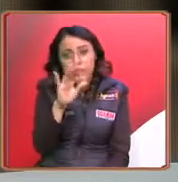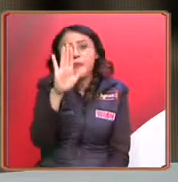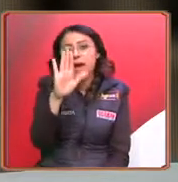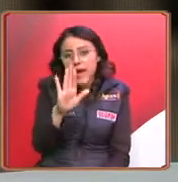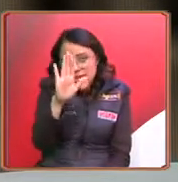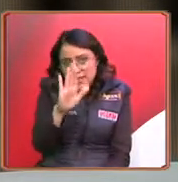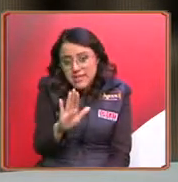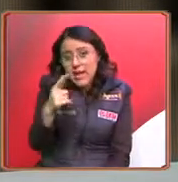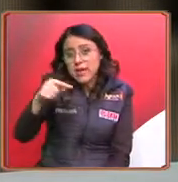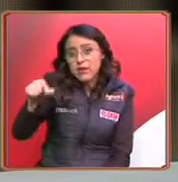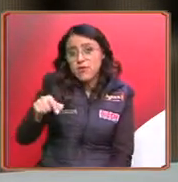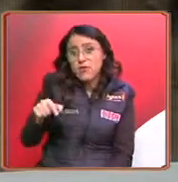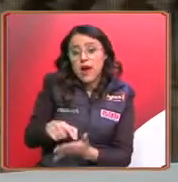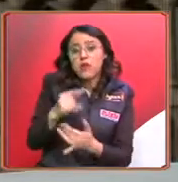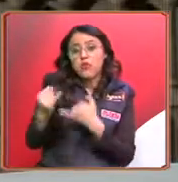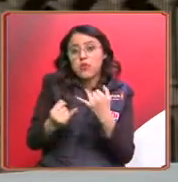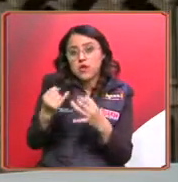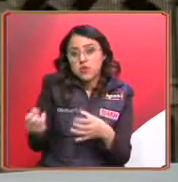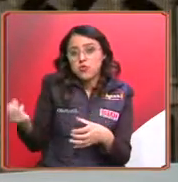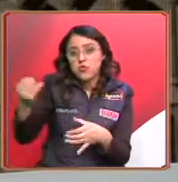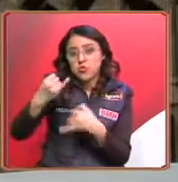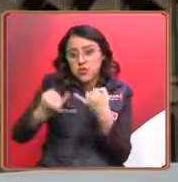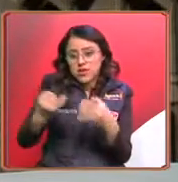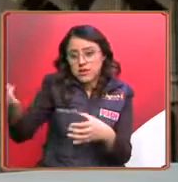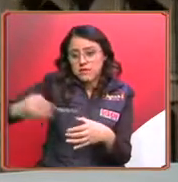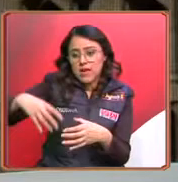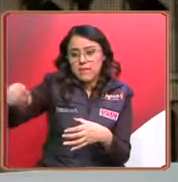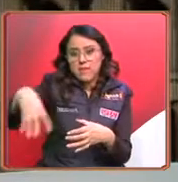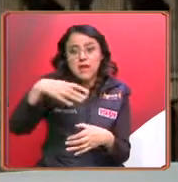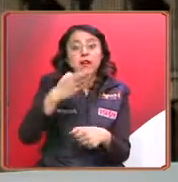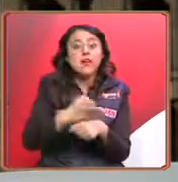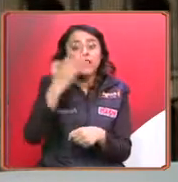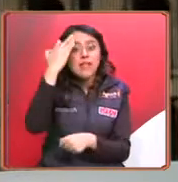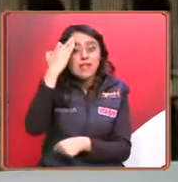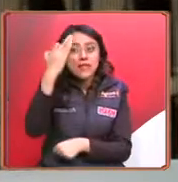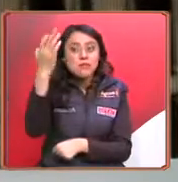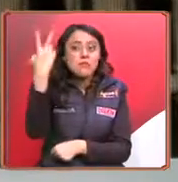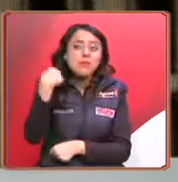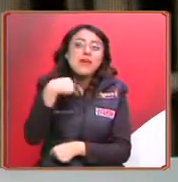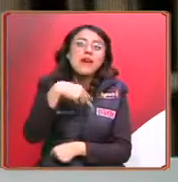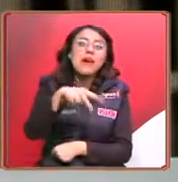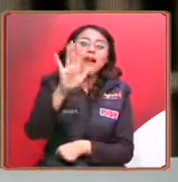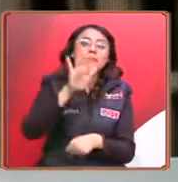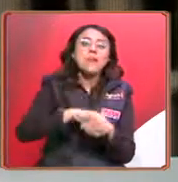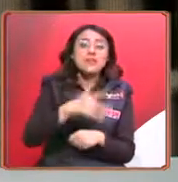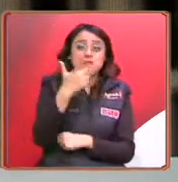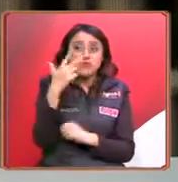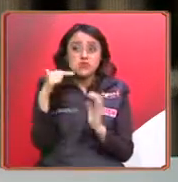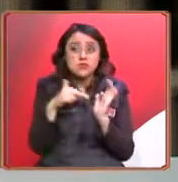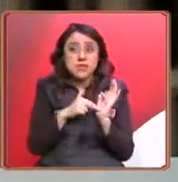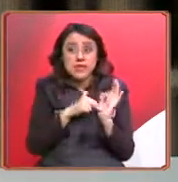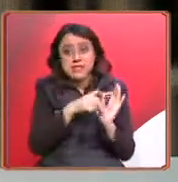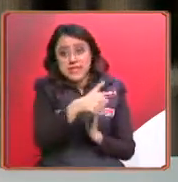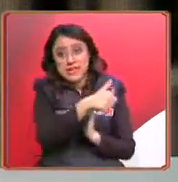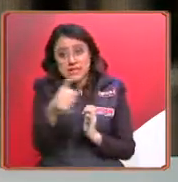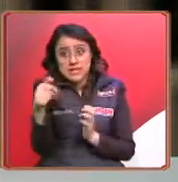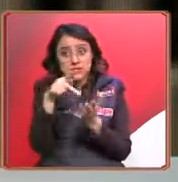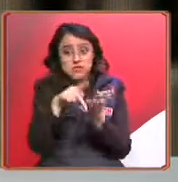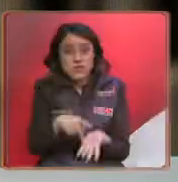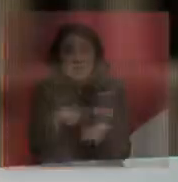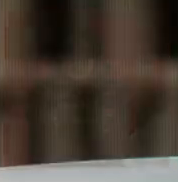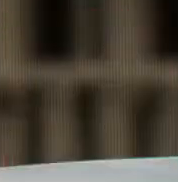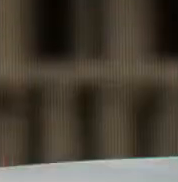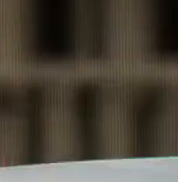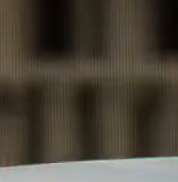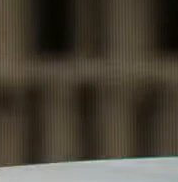está el contenedor central del juguetón, donde te esperamos. Ha llegado el momento de transportarnos a más de 8,600 kilómetros